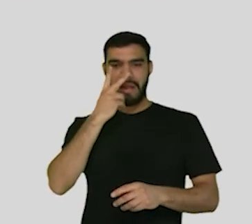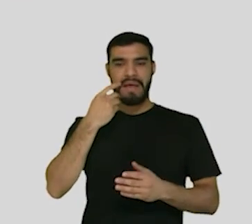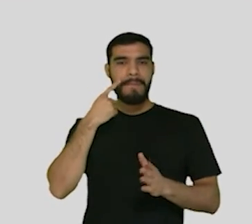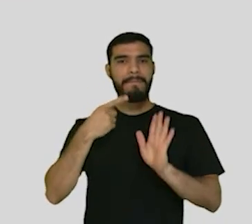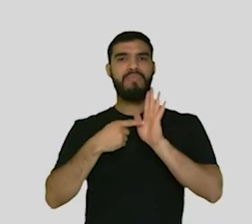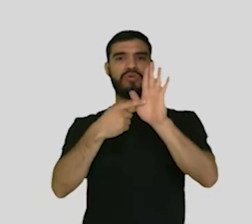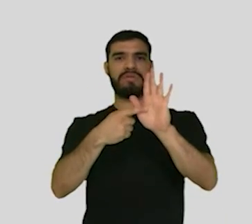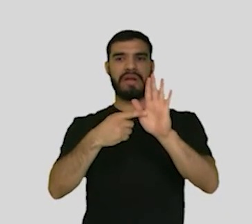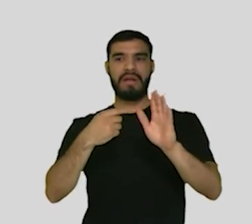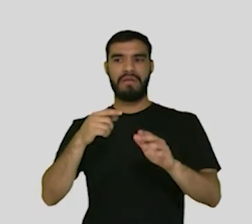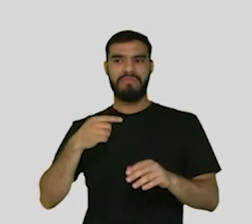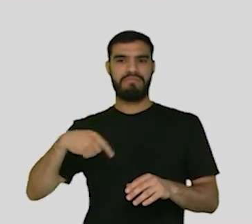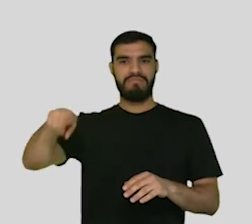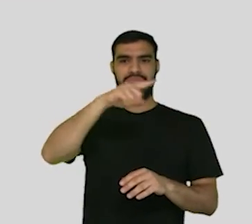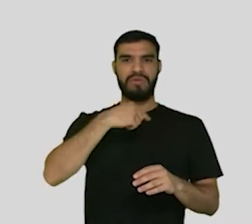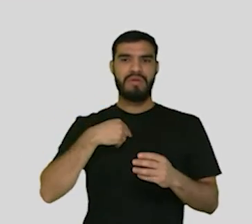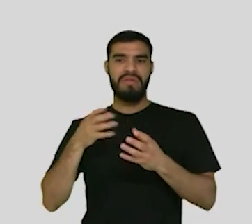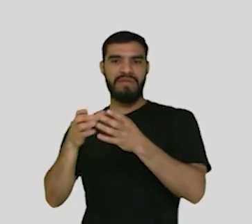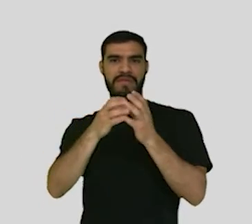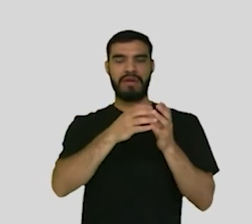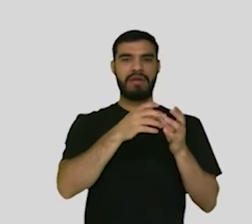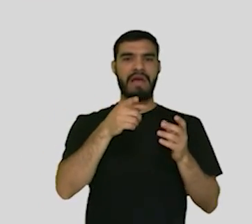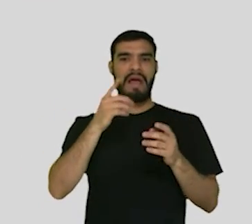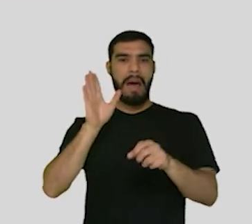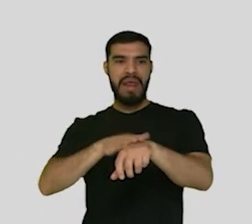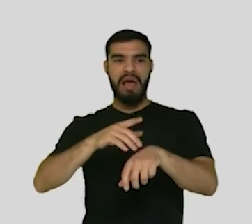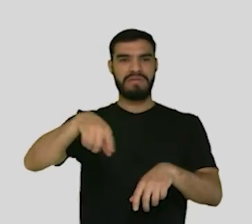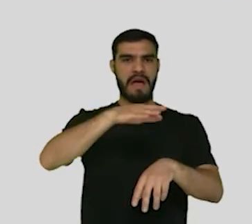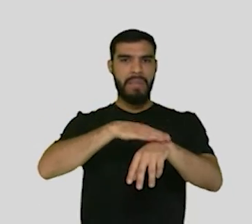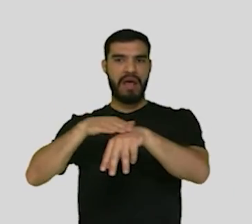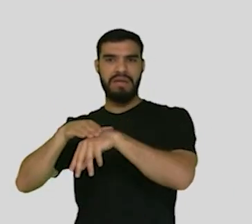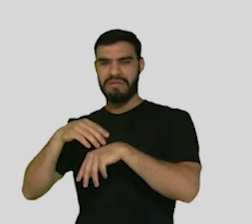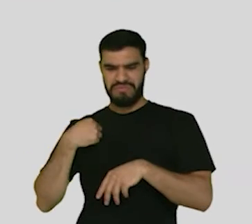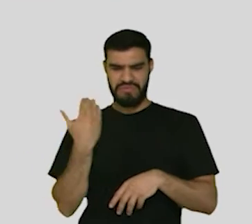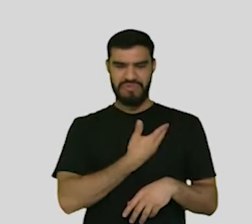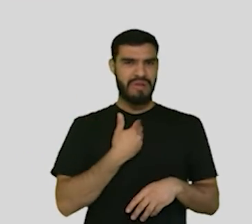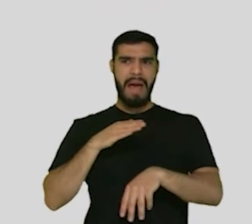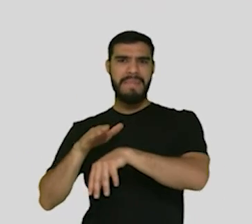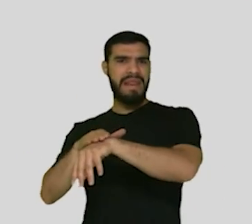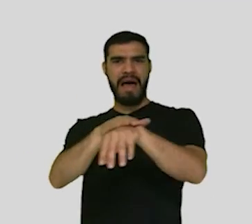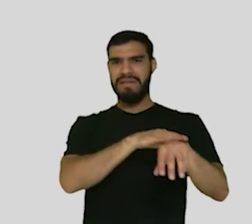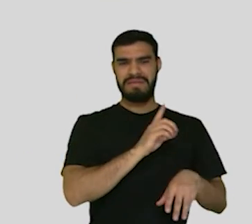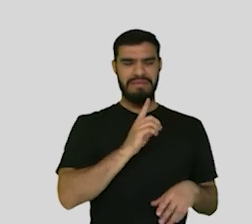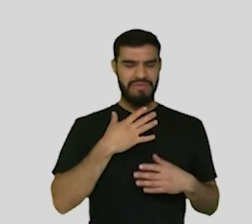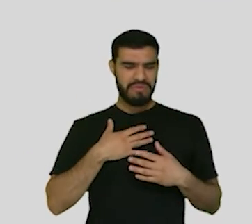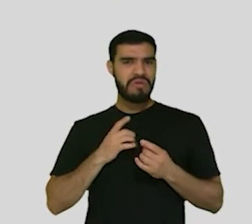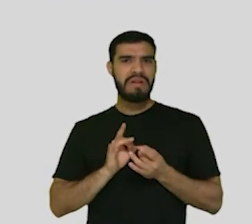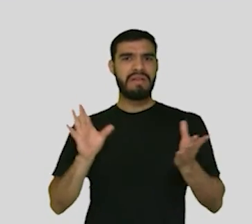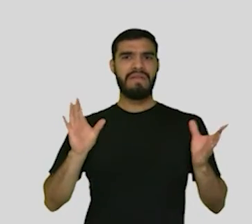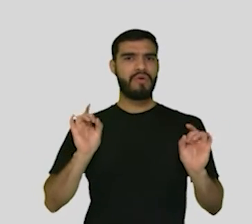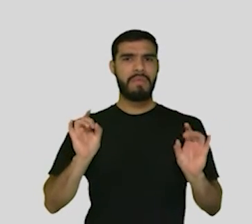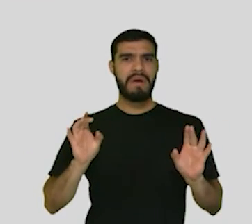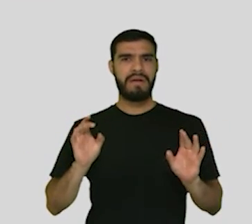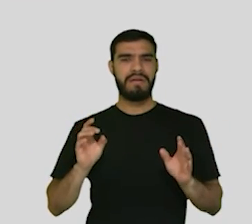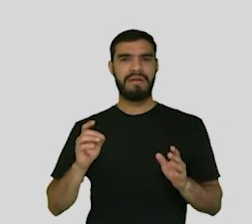ser violencia o de contrape ibo o apete amenaza ja no pesa orenda ja y amenaza a babe penguana de que tú y